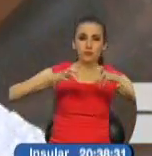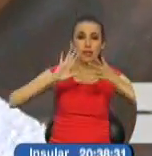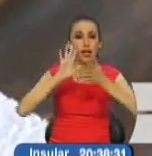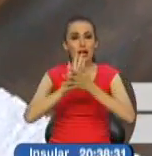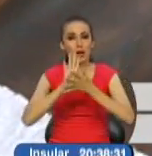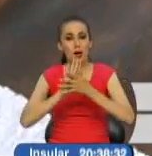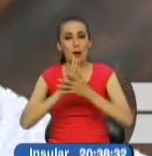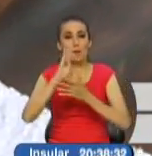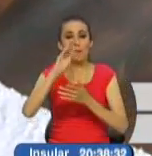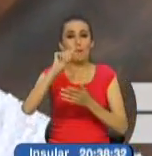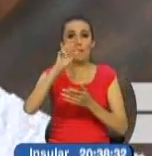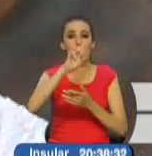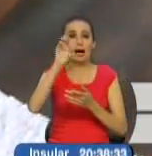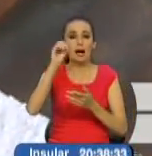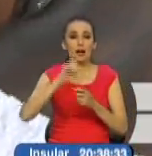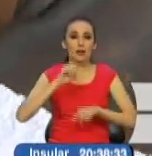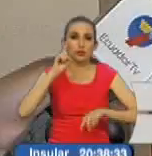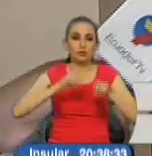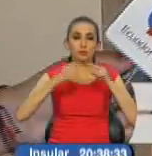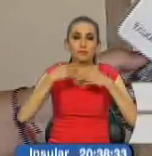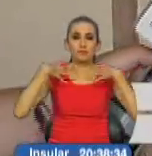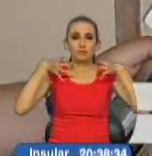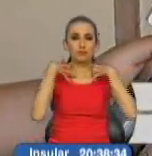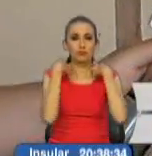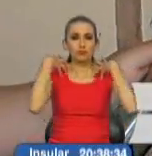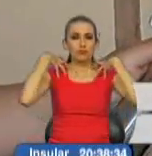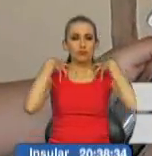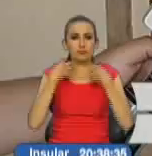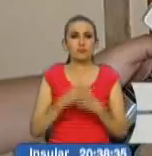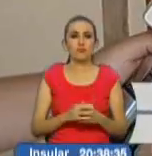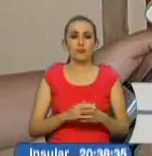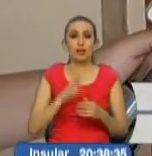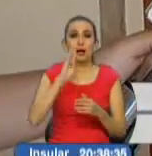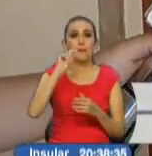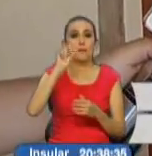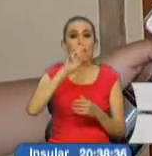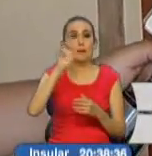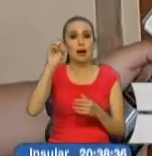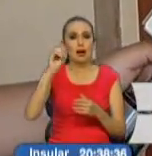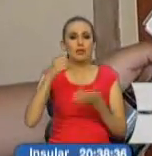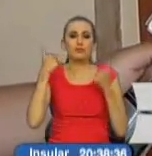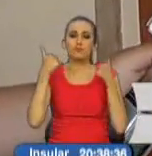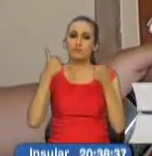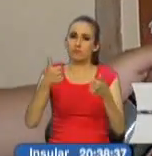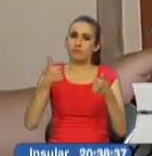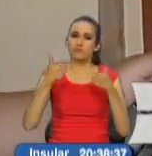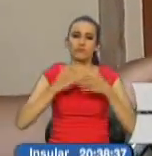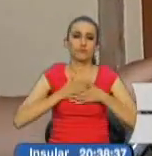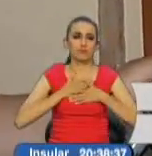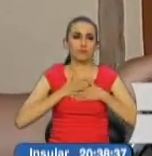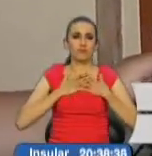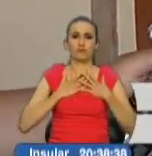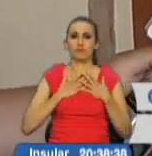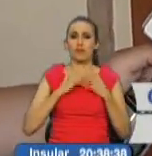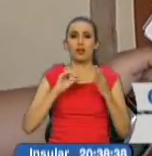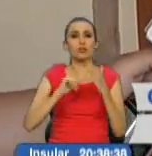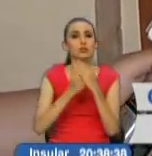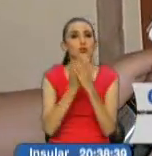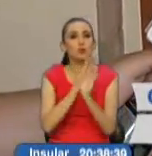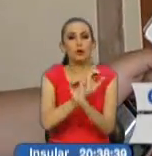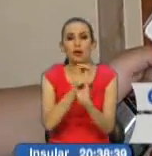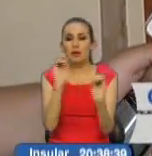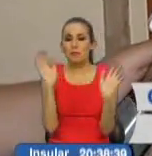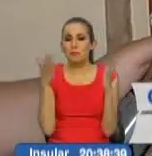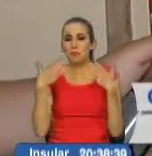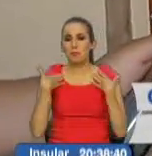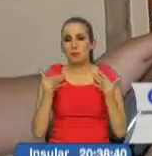con barro, aceites y esencias. Al menos con el de barro y el de palo santo, queda sumamente relajado y